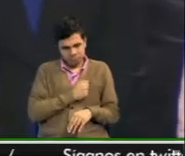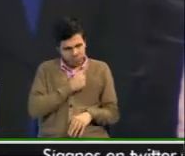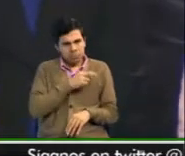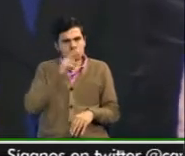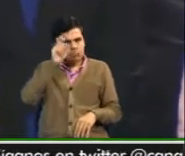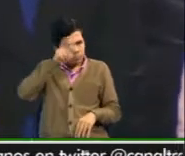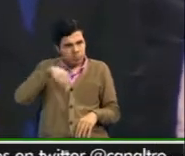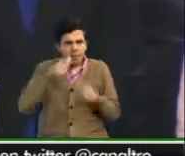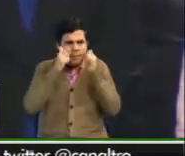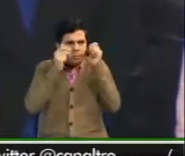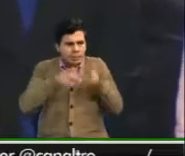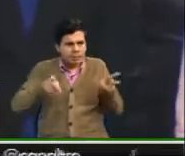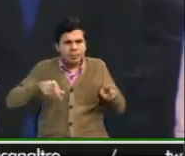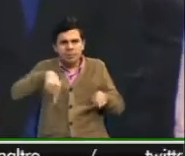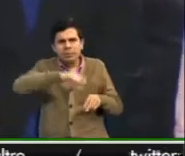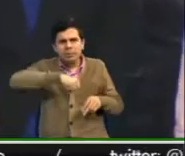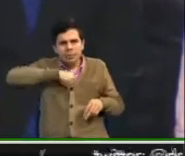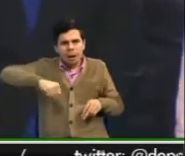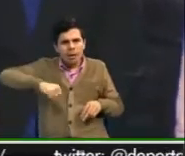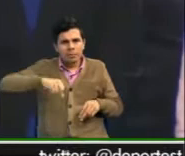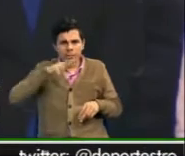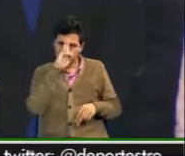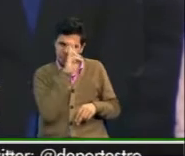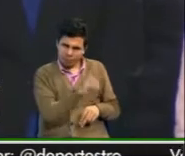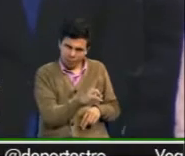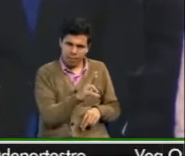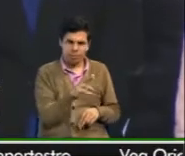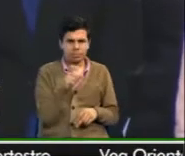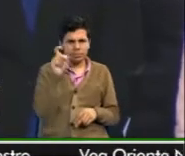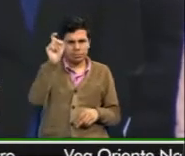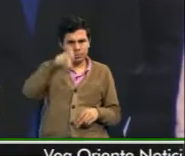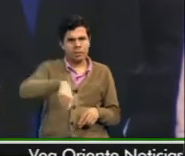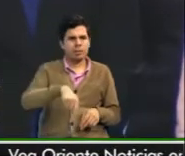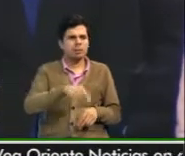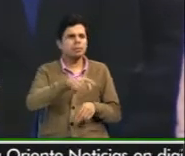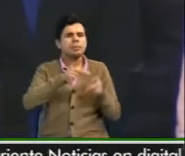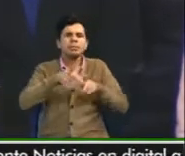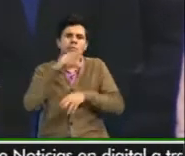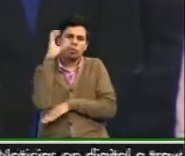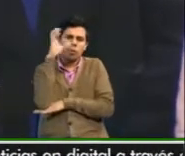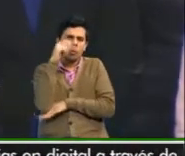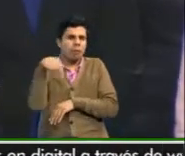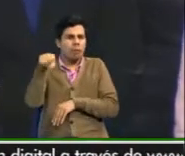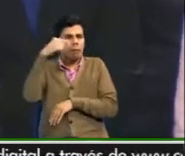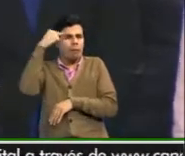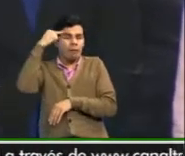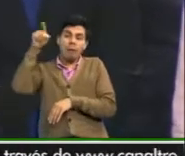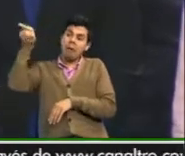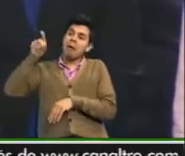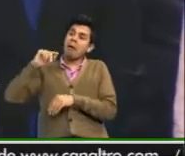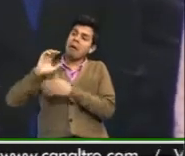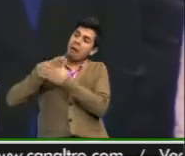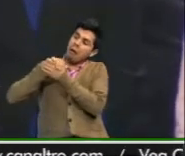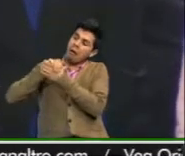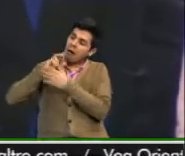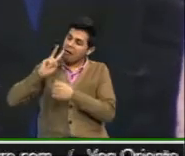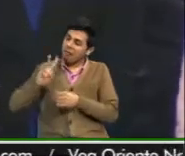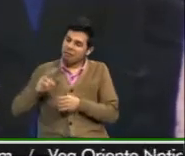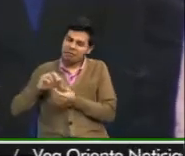por los derechos humanos de todos estos colombianos que creían vivir en suelo amigo